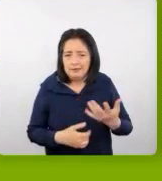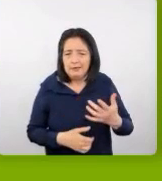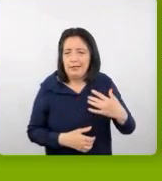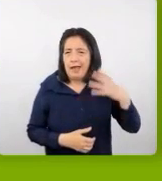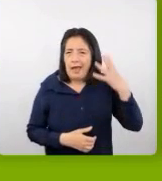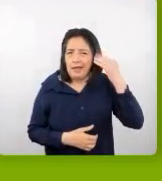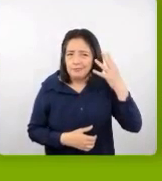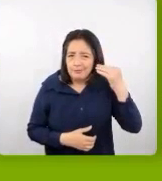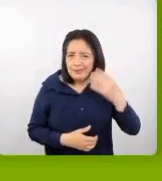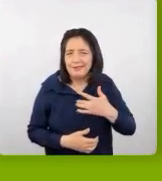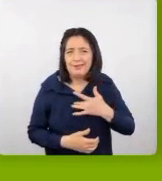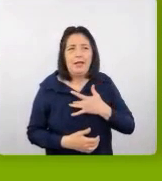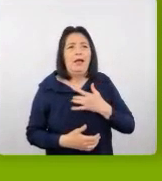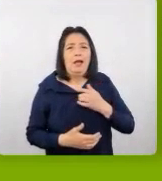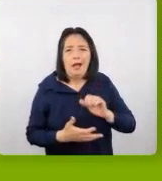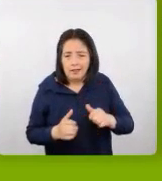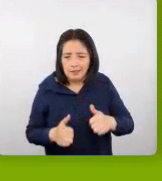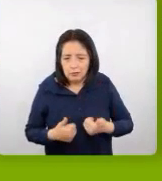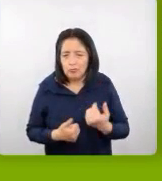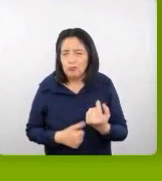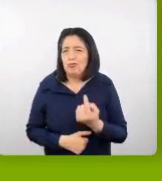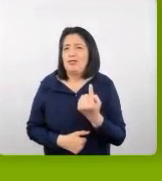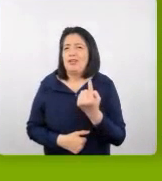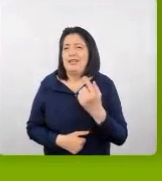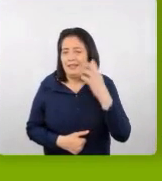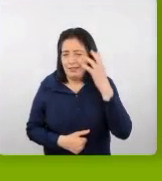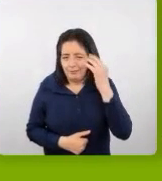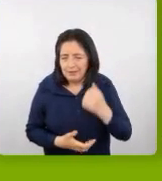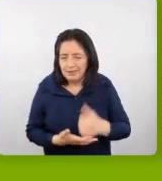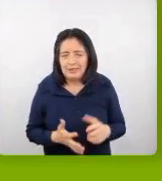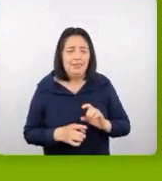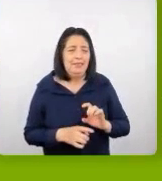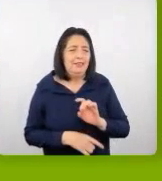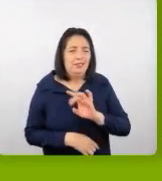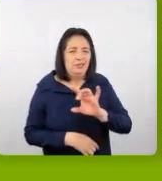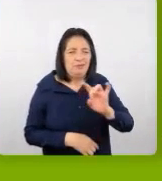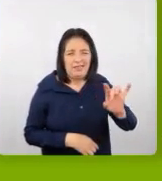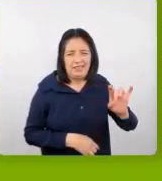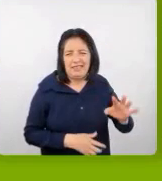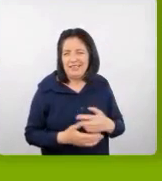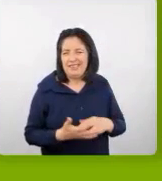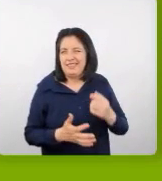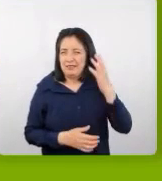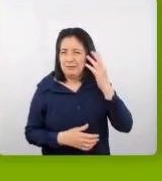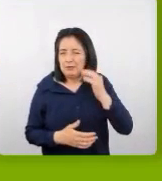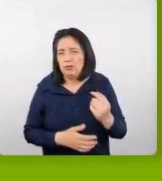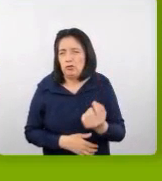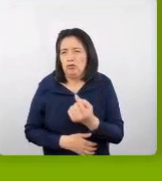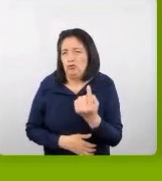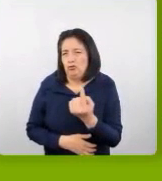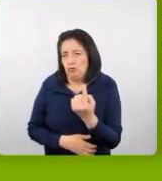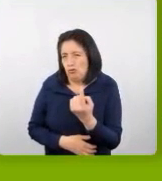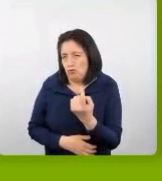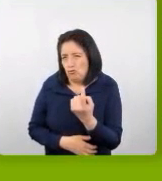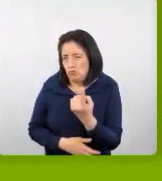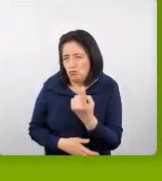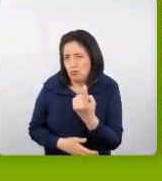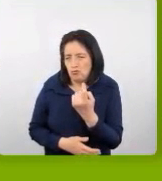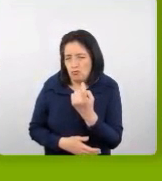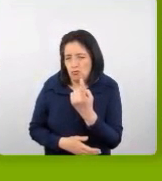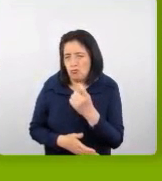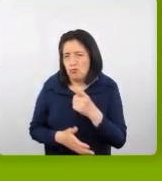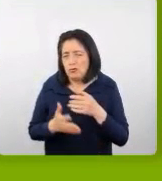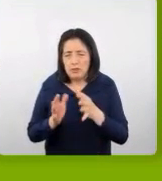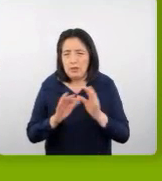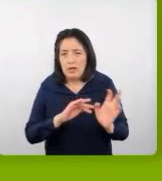sea auténtica, que sea única, que sea diversa, no basarnos solamente en una sola. Y contestando a